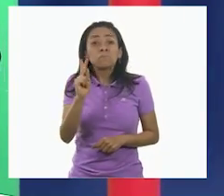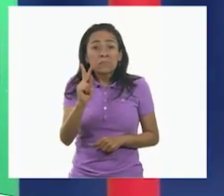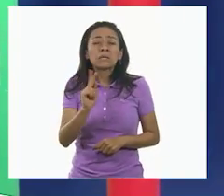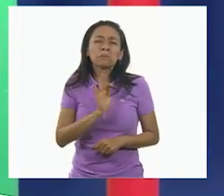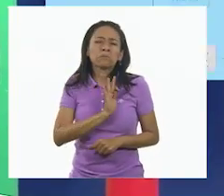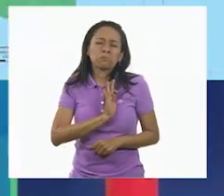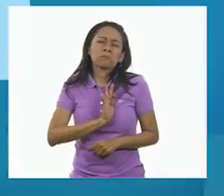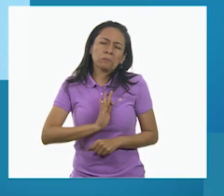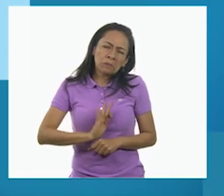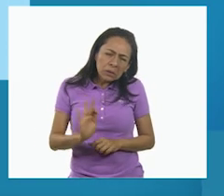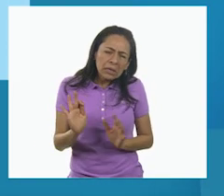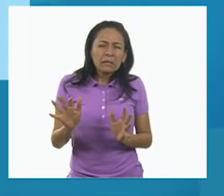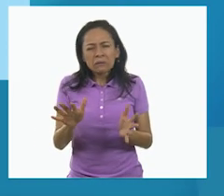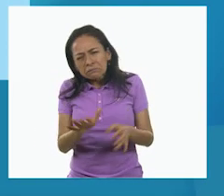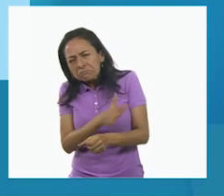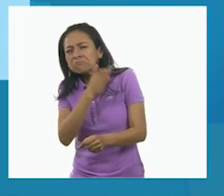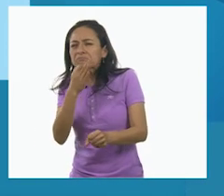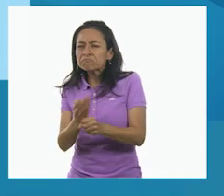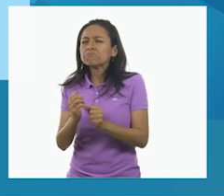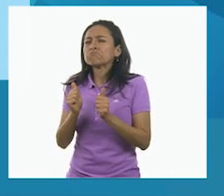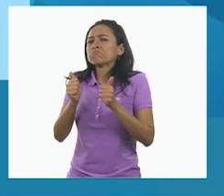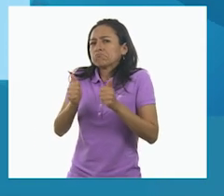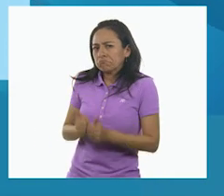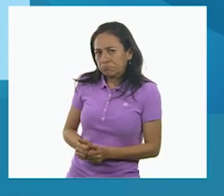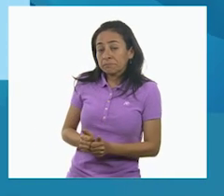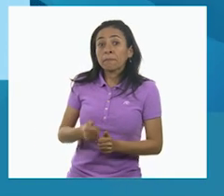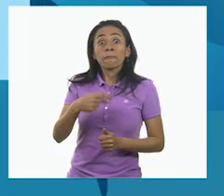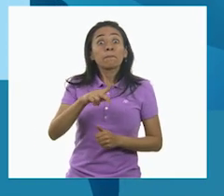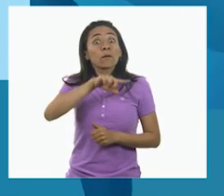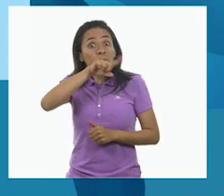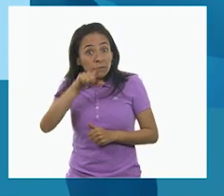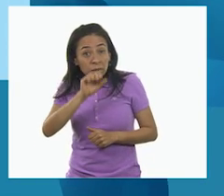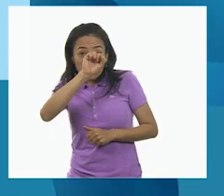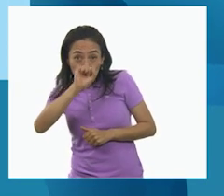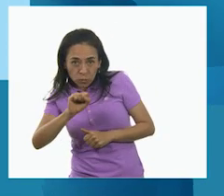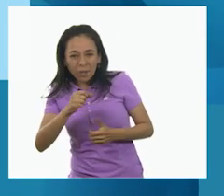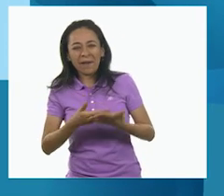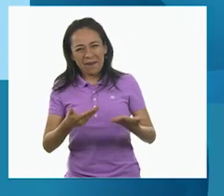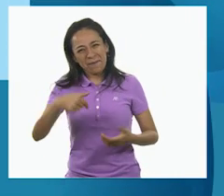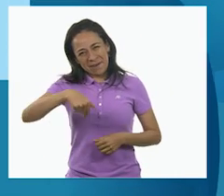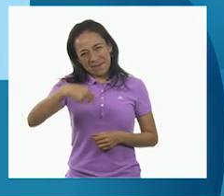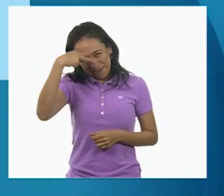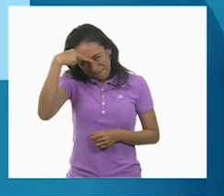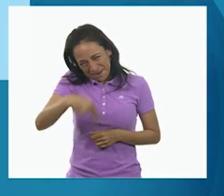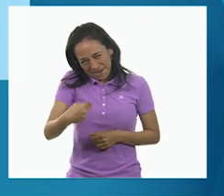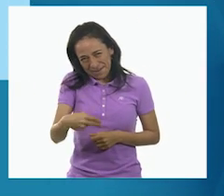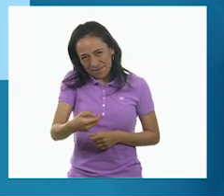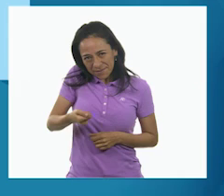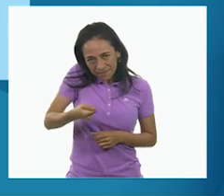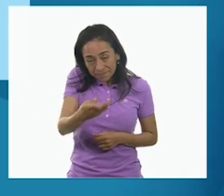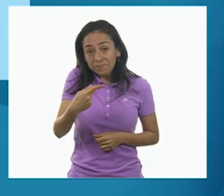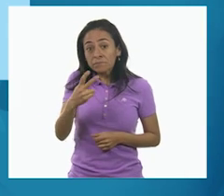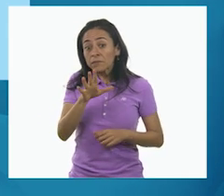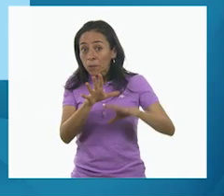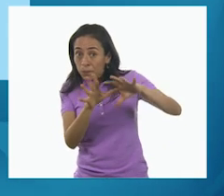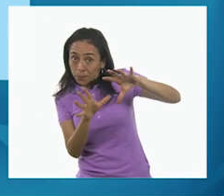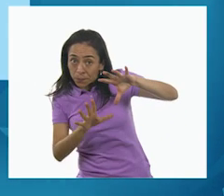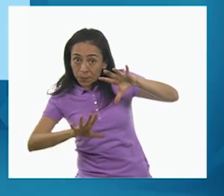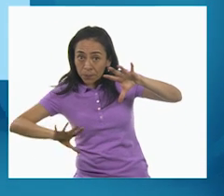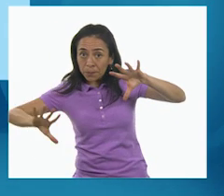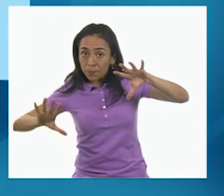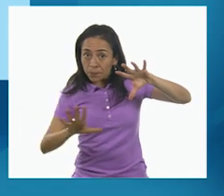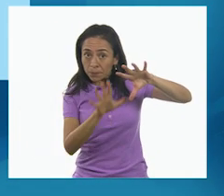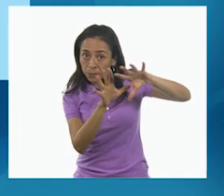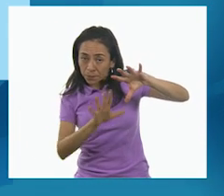Bien. Más hacia el sur, en lo que hoy conocemos como México, y en buena parte de su territorio, está un